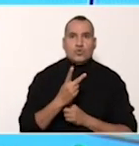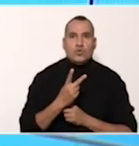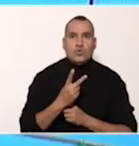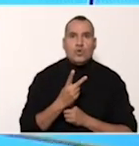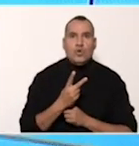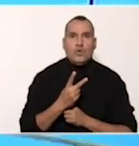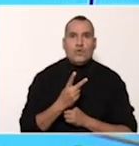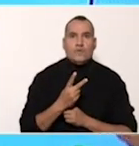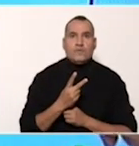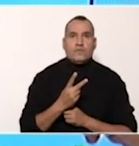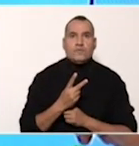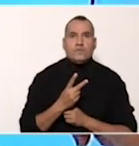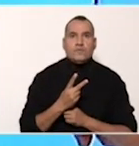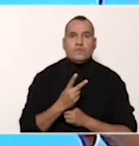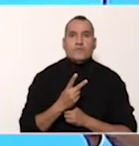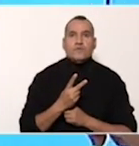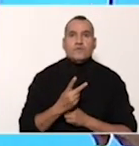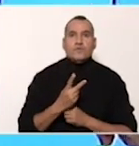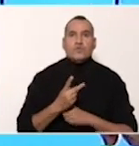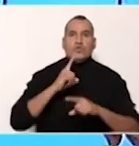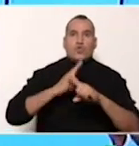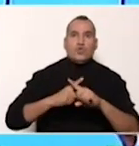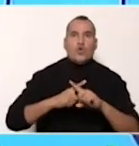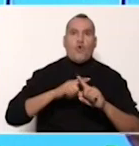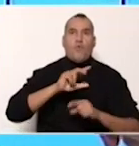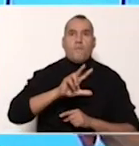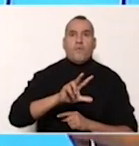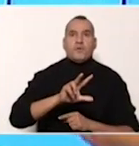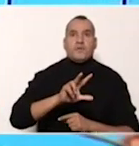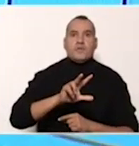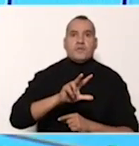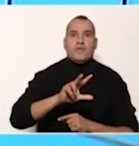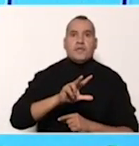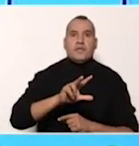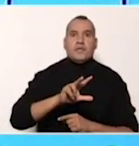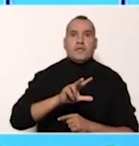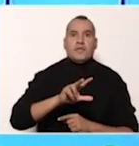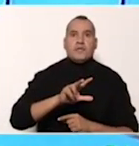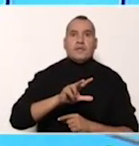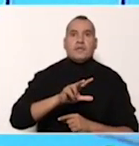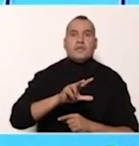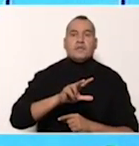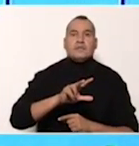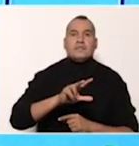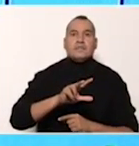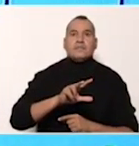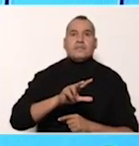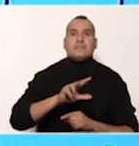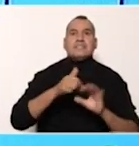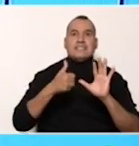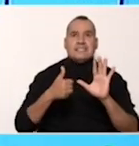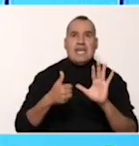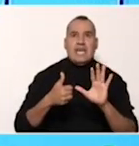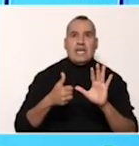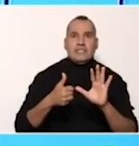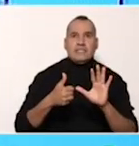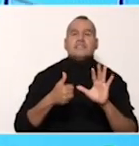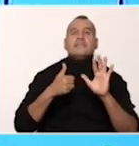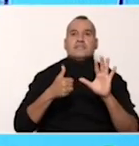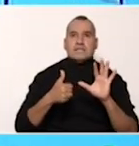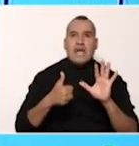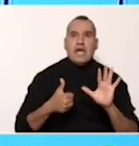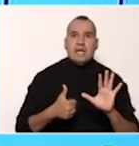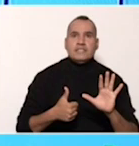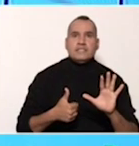abajo. Este 2 lo voy a multiplicar por más 3, eso es más por más da más, 3 por 2, 6, me da